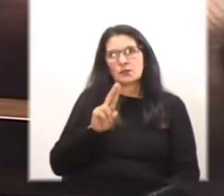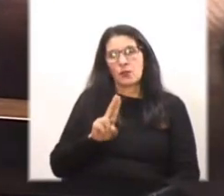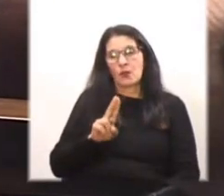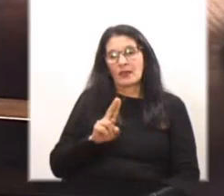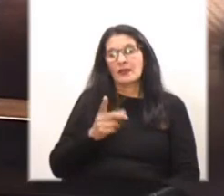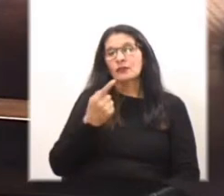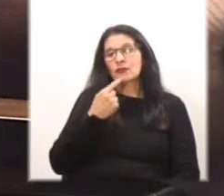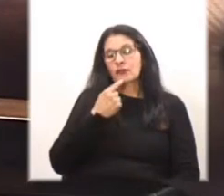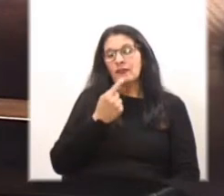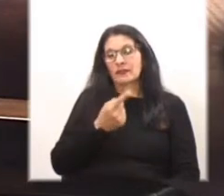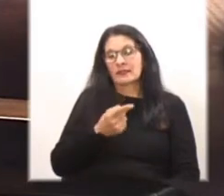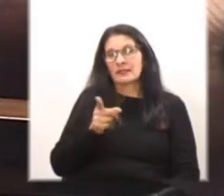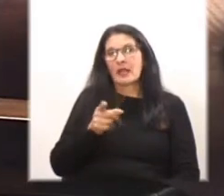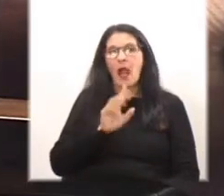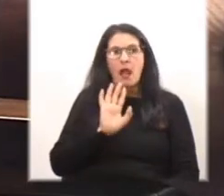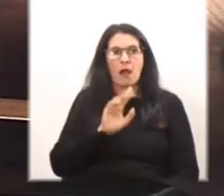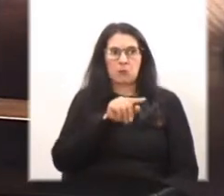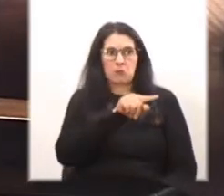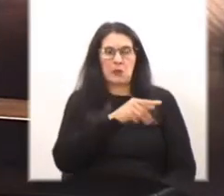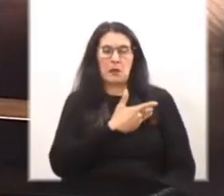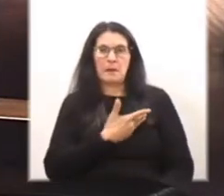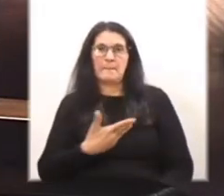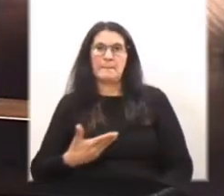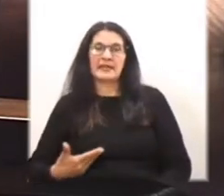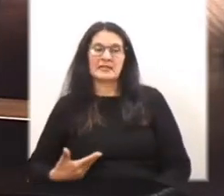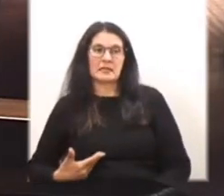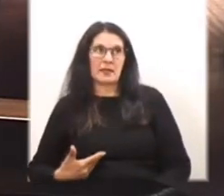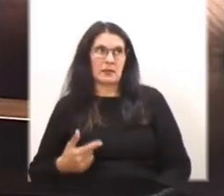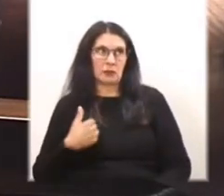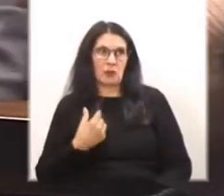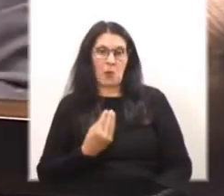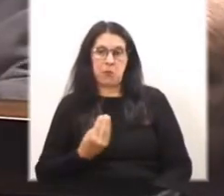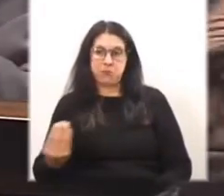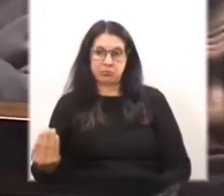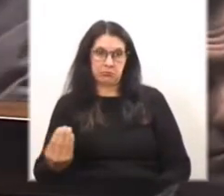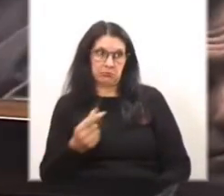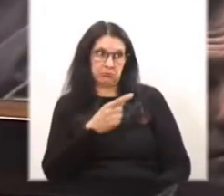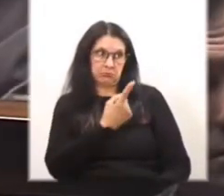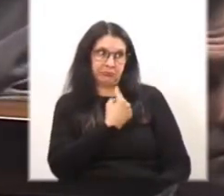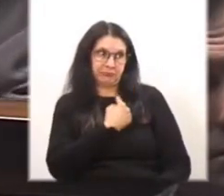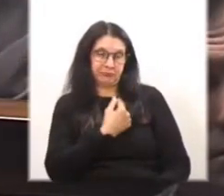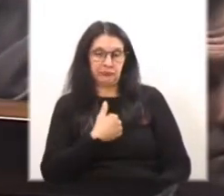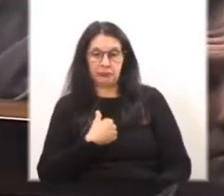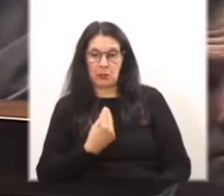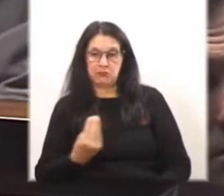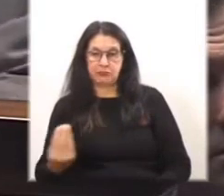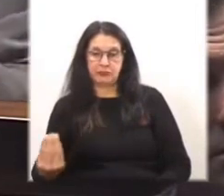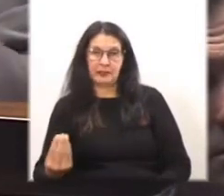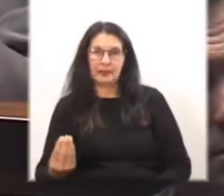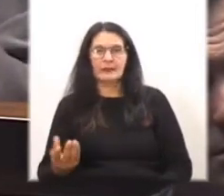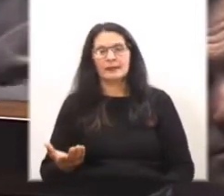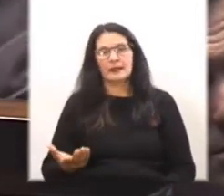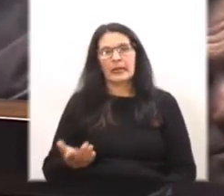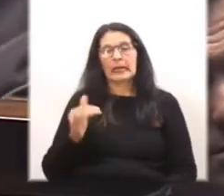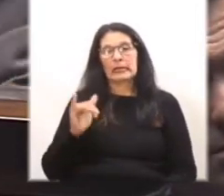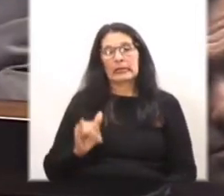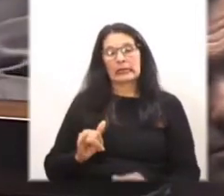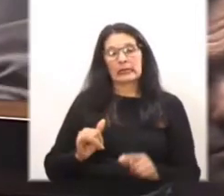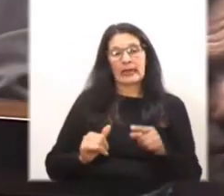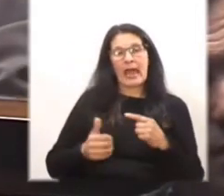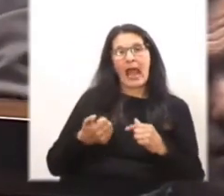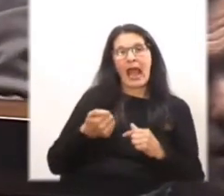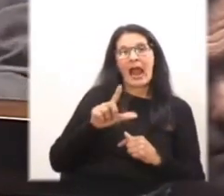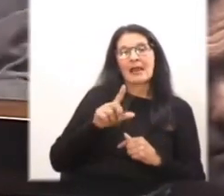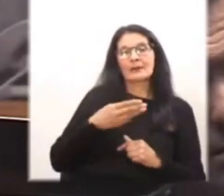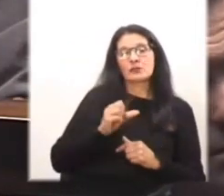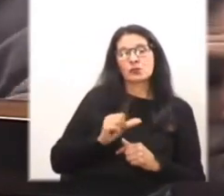fue el propio presidente de la República quien lo colocó allí. Y Burutarán se jacta de que Albizu, con el